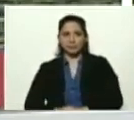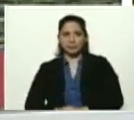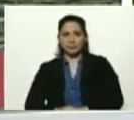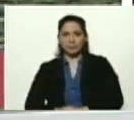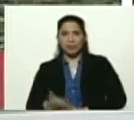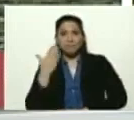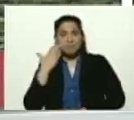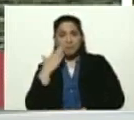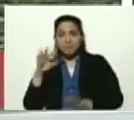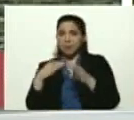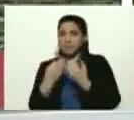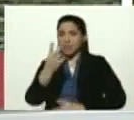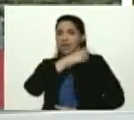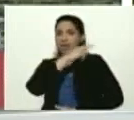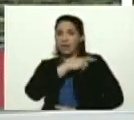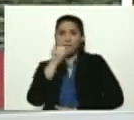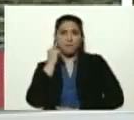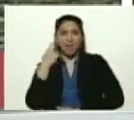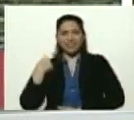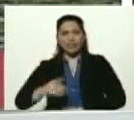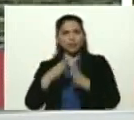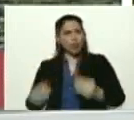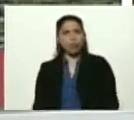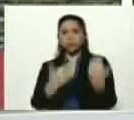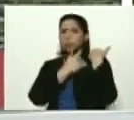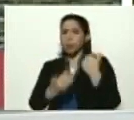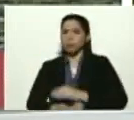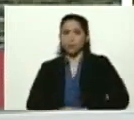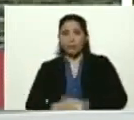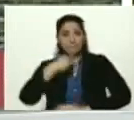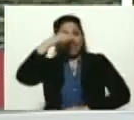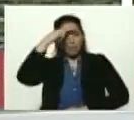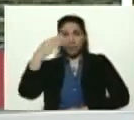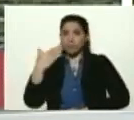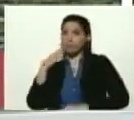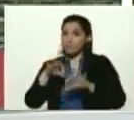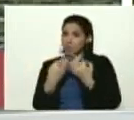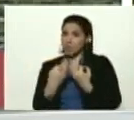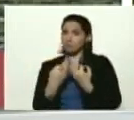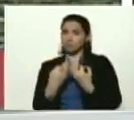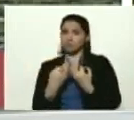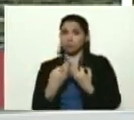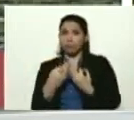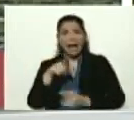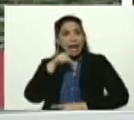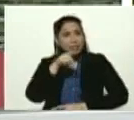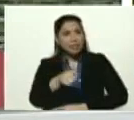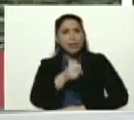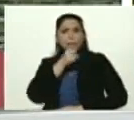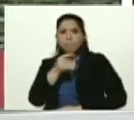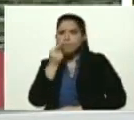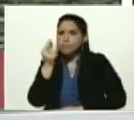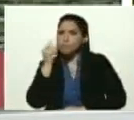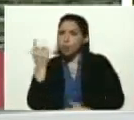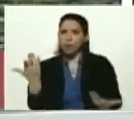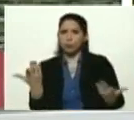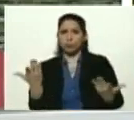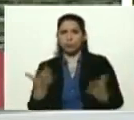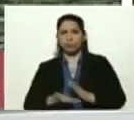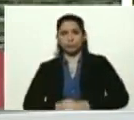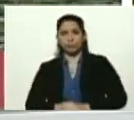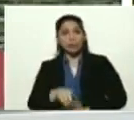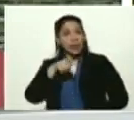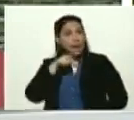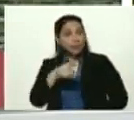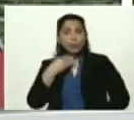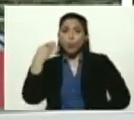madre de familia, jefa, que tiene toda la responsabilidad, padre de familia, a ti, abuela y abuelo, a